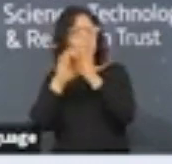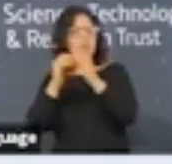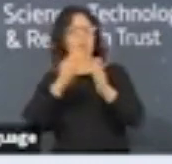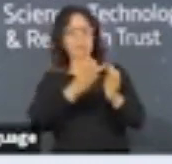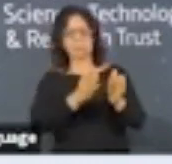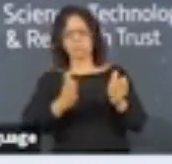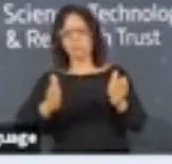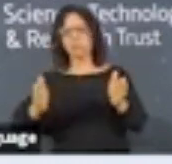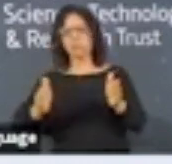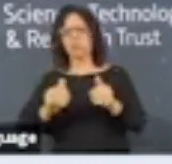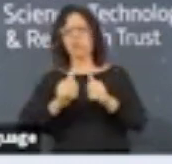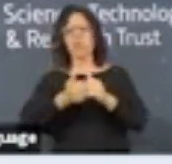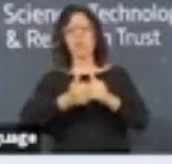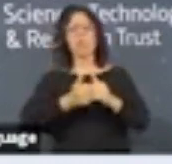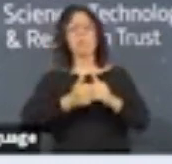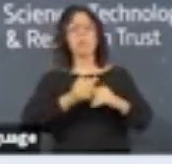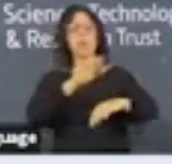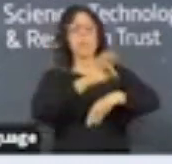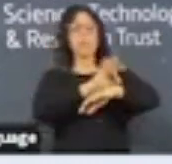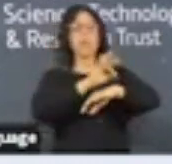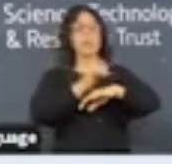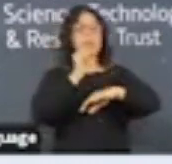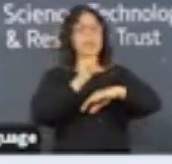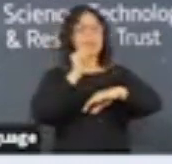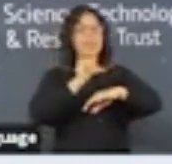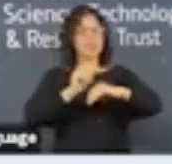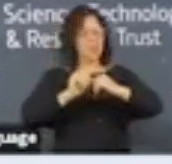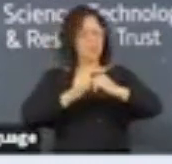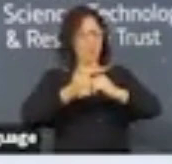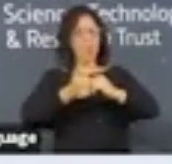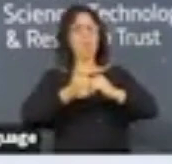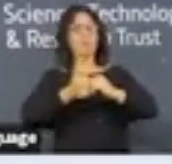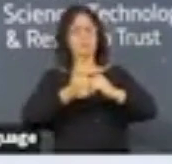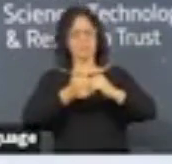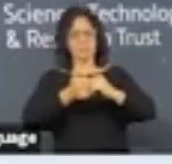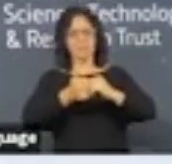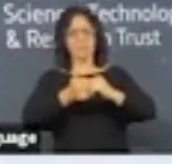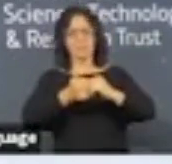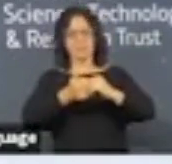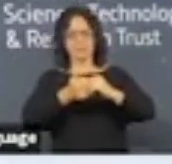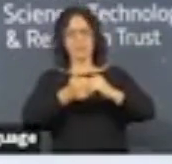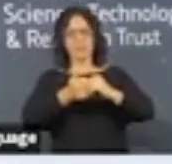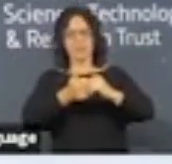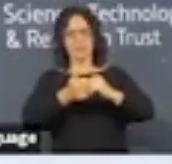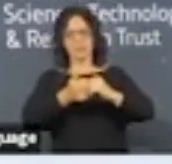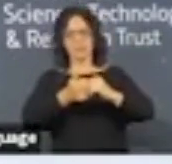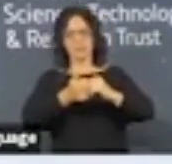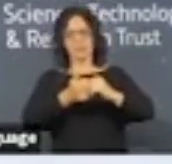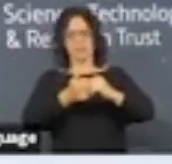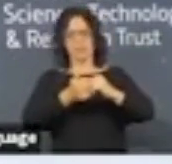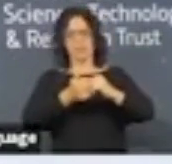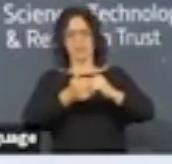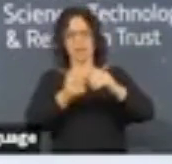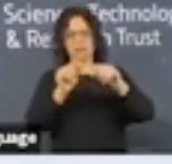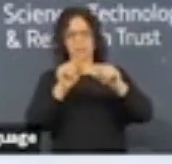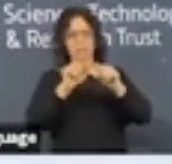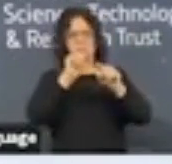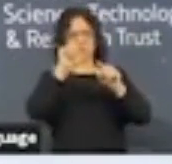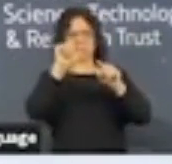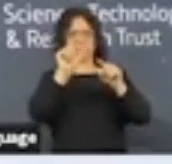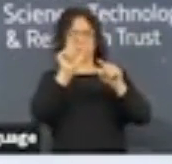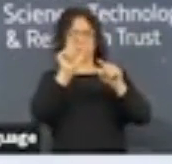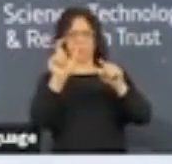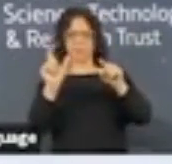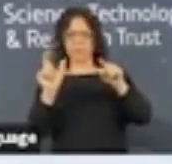una hembra del mosquito Aedes albopictus sale del cascarón de la pupa